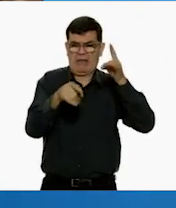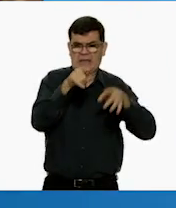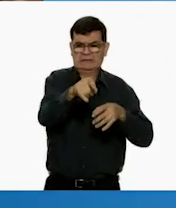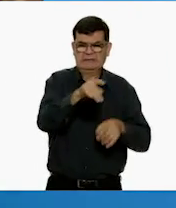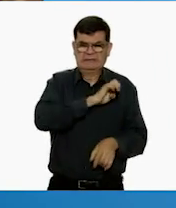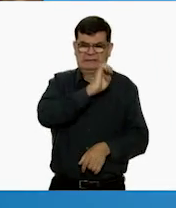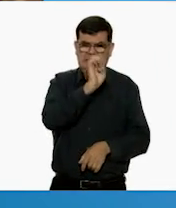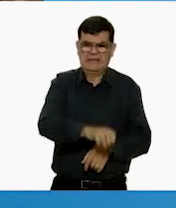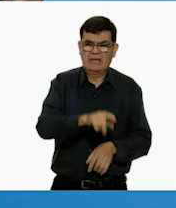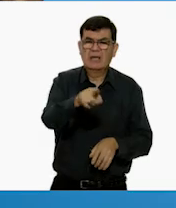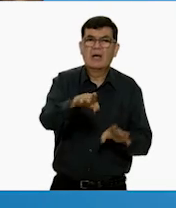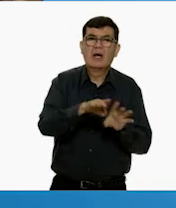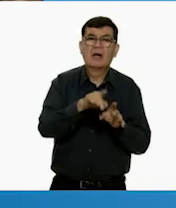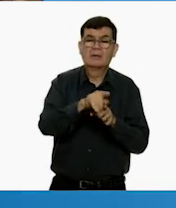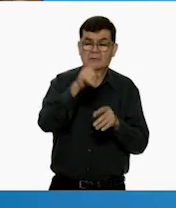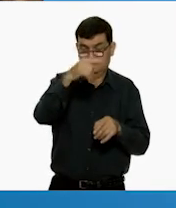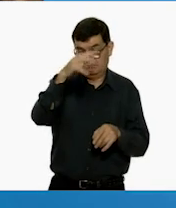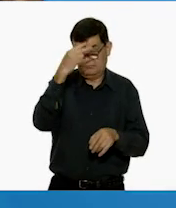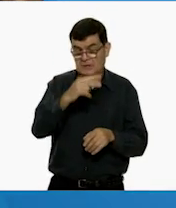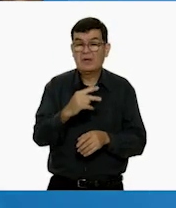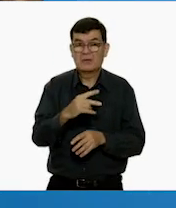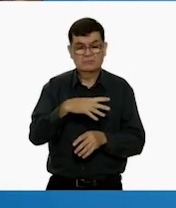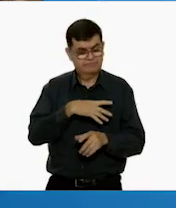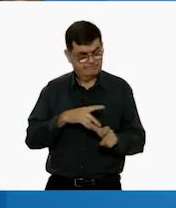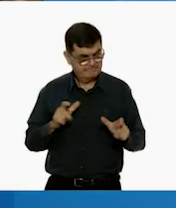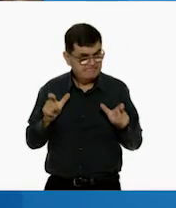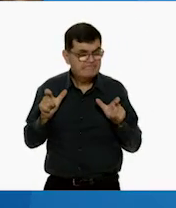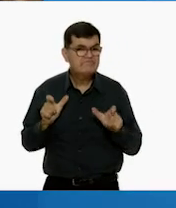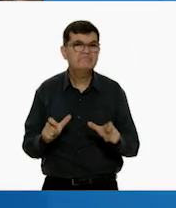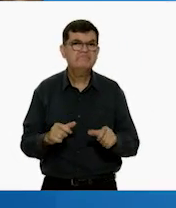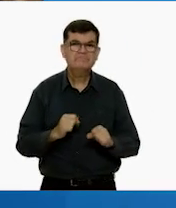realmente lo recibe la Ciudad de México desbordada.